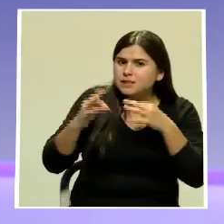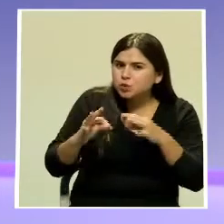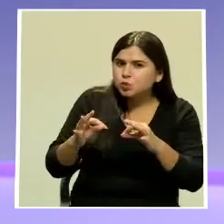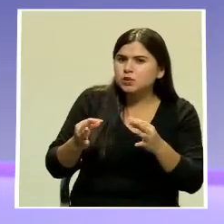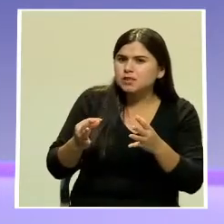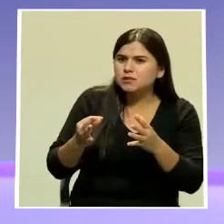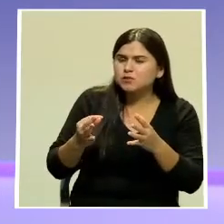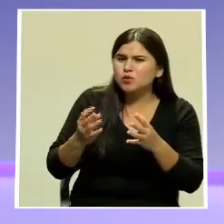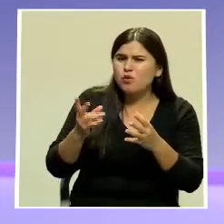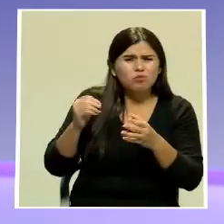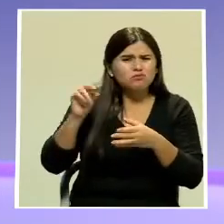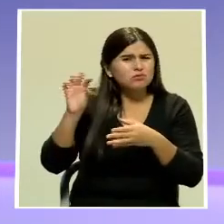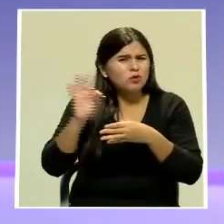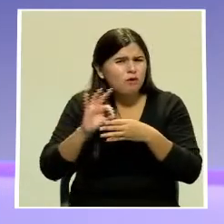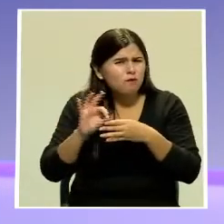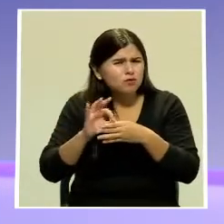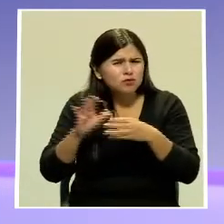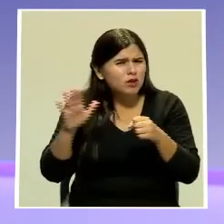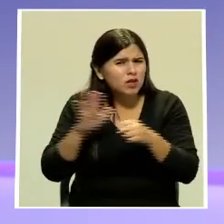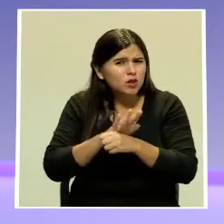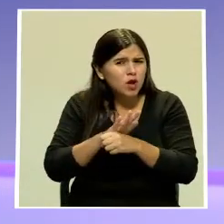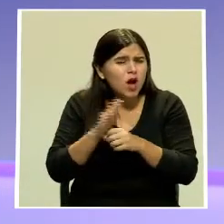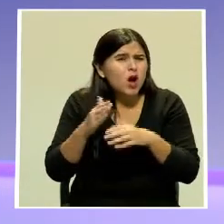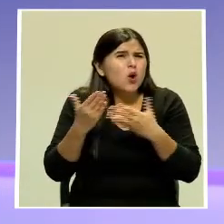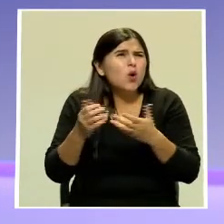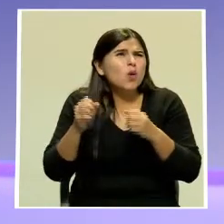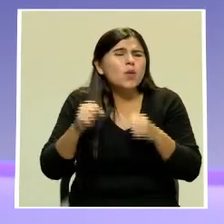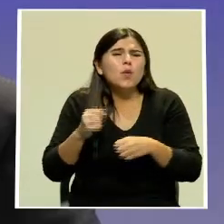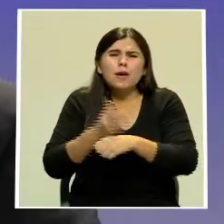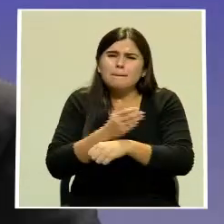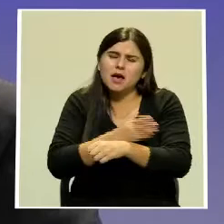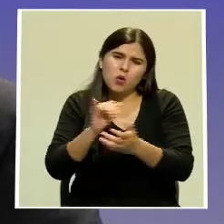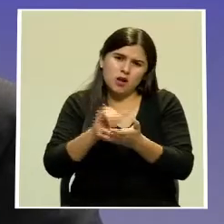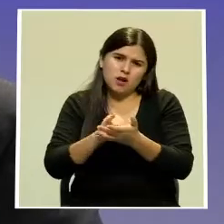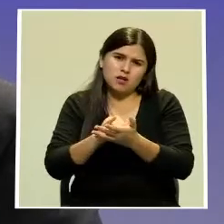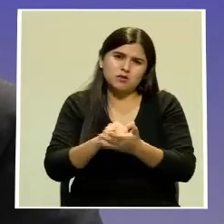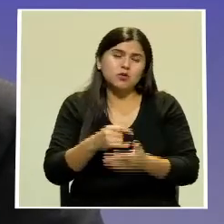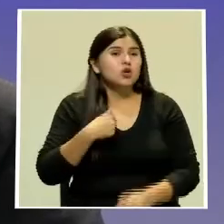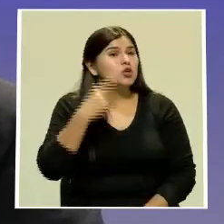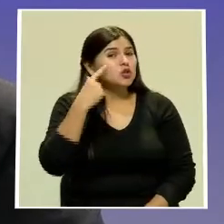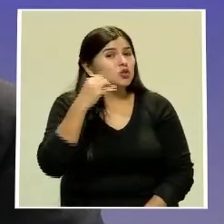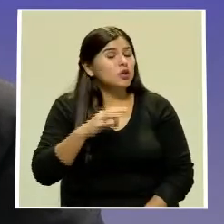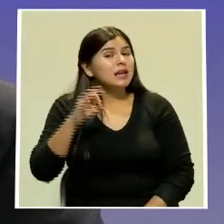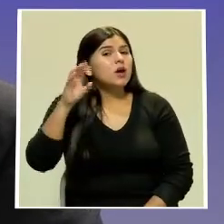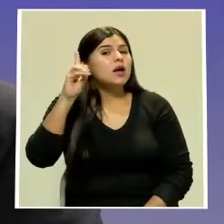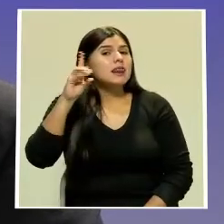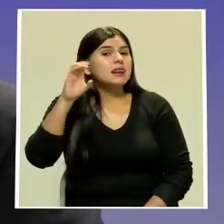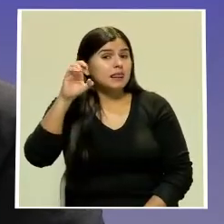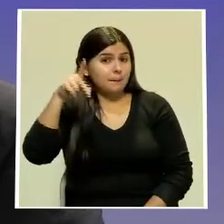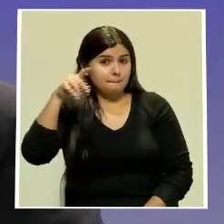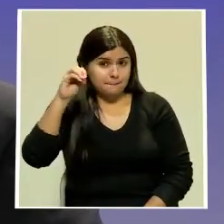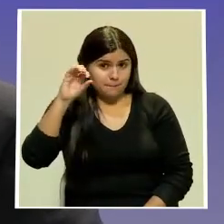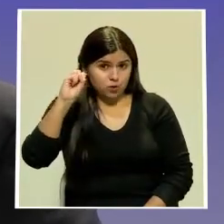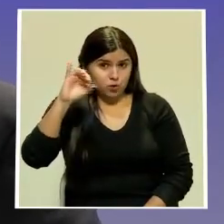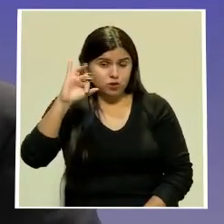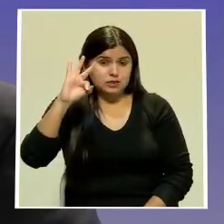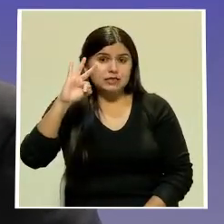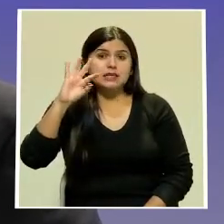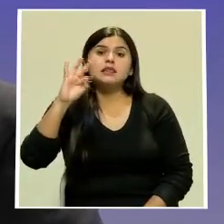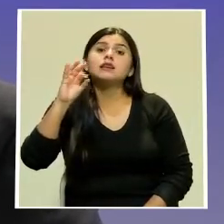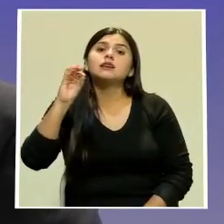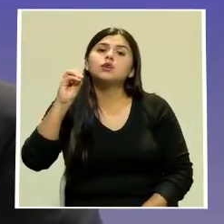no funciona en su totalidad. ¿Cómo se puede mejorar eso? Bueno, yo creo que el depósito libre hoy es una de las herramientas de más